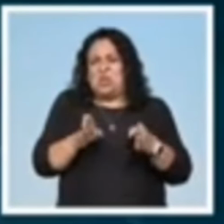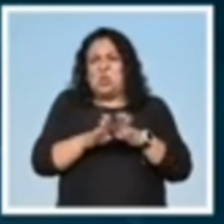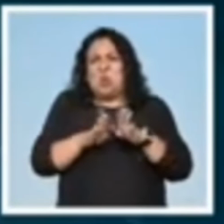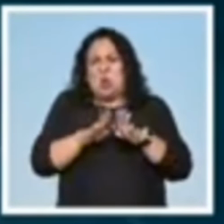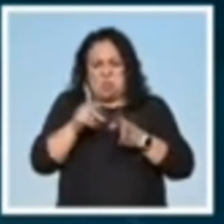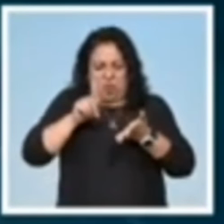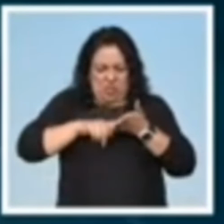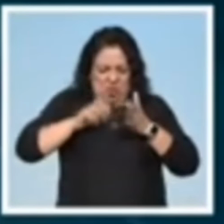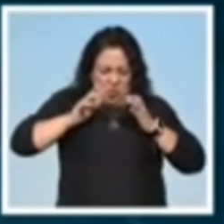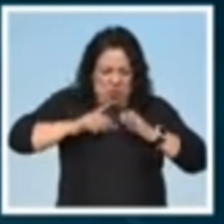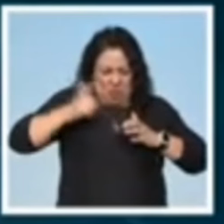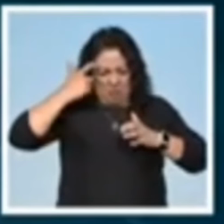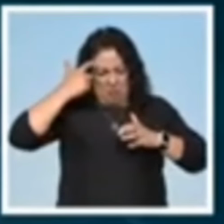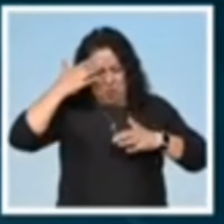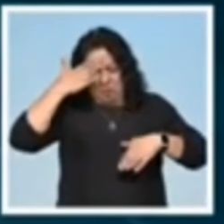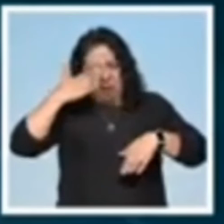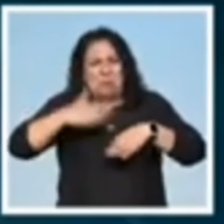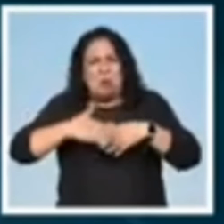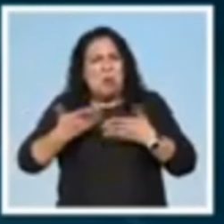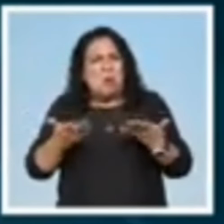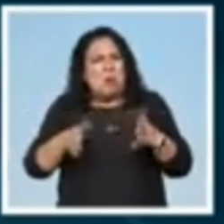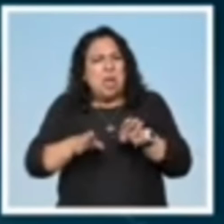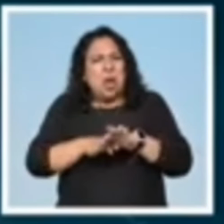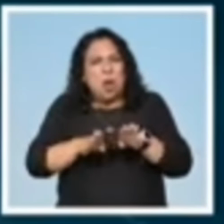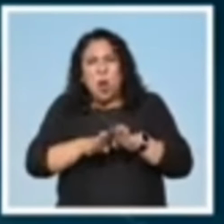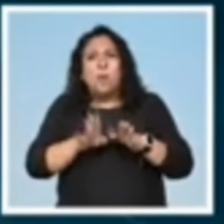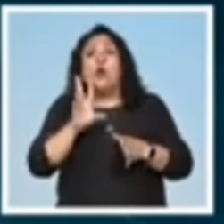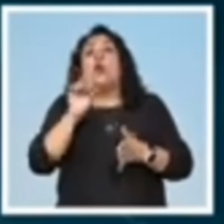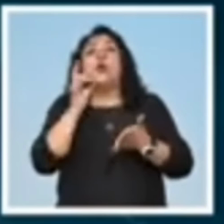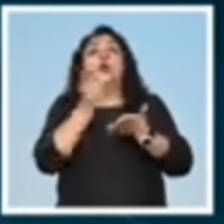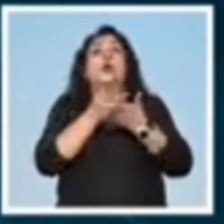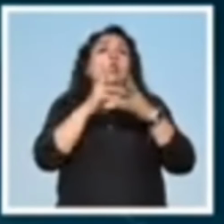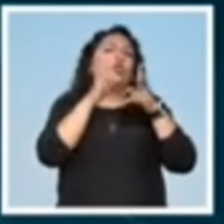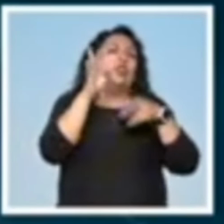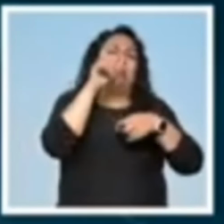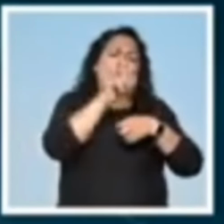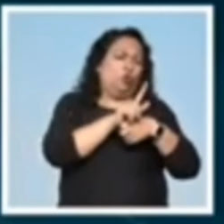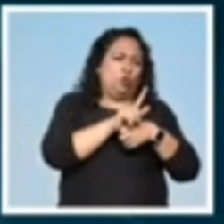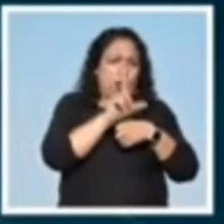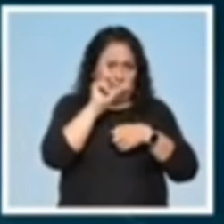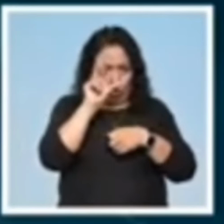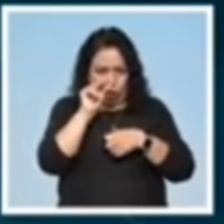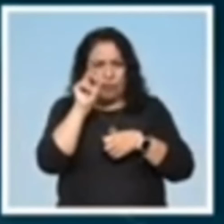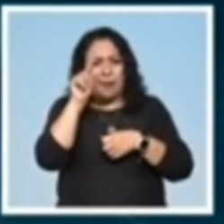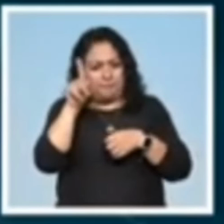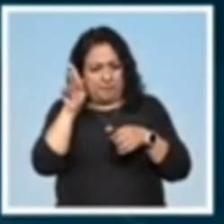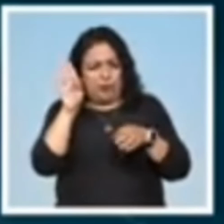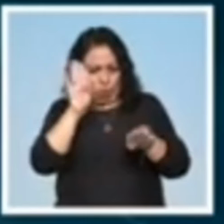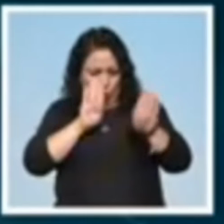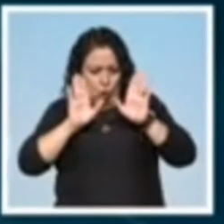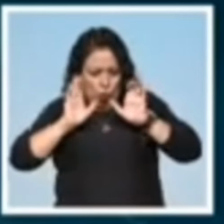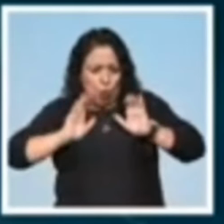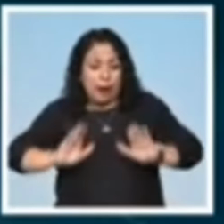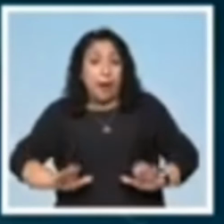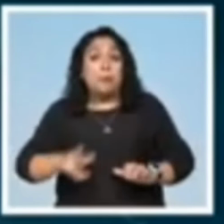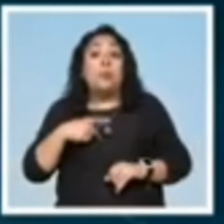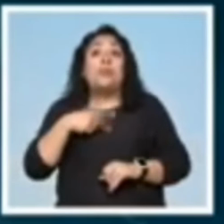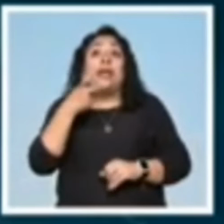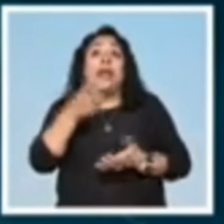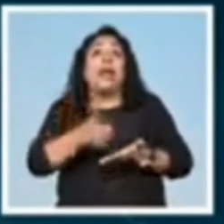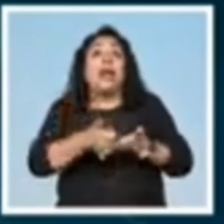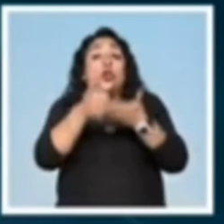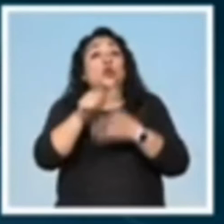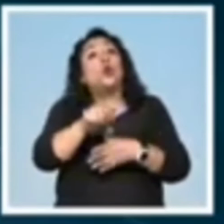también biológica la MIA No nada más culturalmente no Y esto creo que puede inducir a que